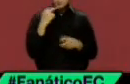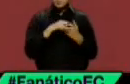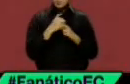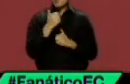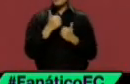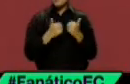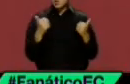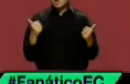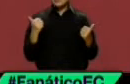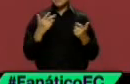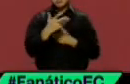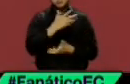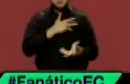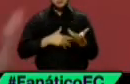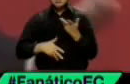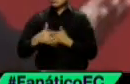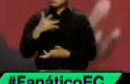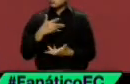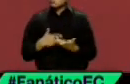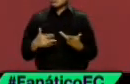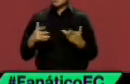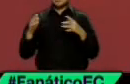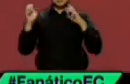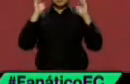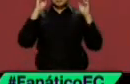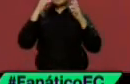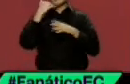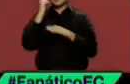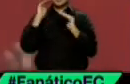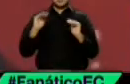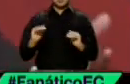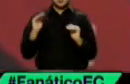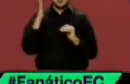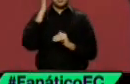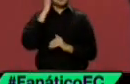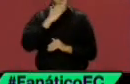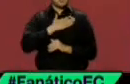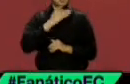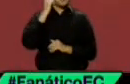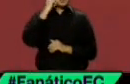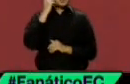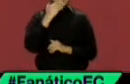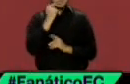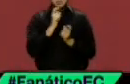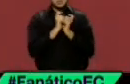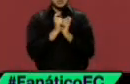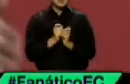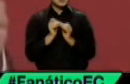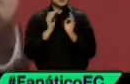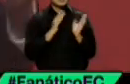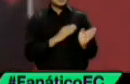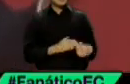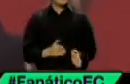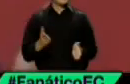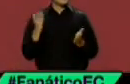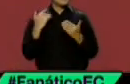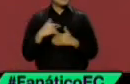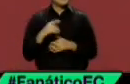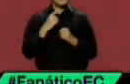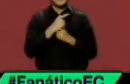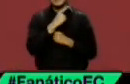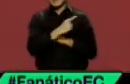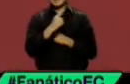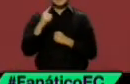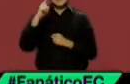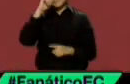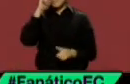sucede en el terreno de juego, pero a nivel táctico hay muchas cosas a mejorar, que yo considero que se pueden mejorar, pero porque cada uno tiene su